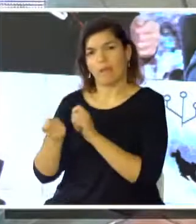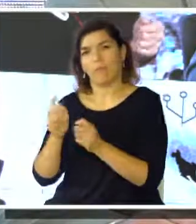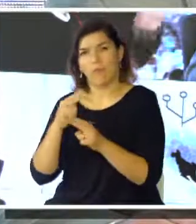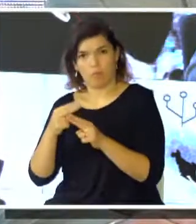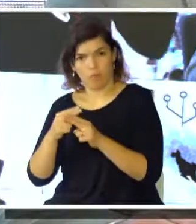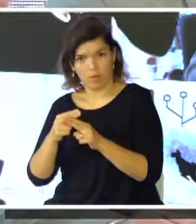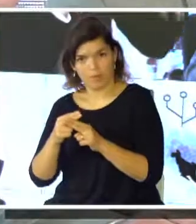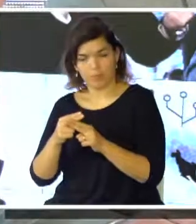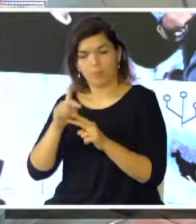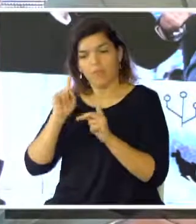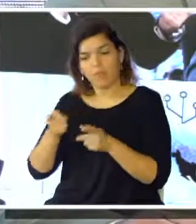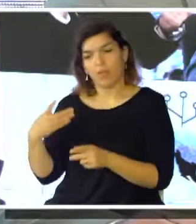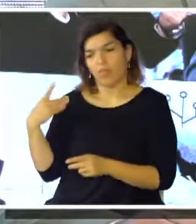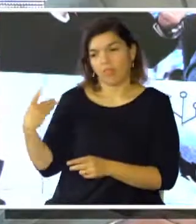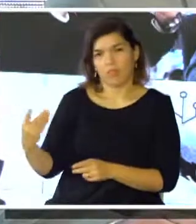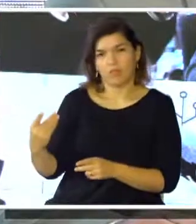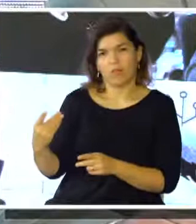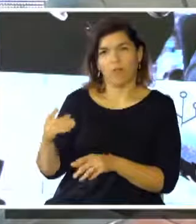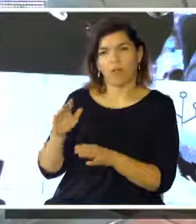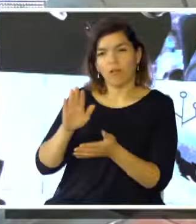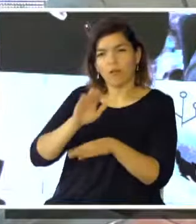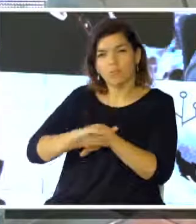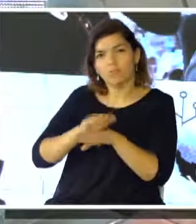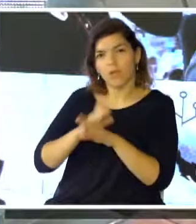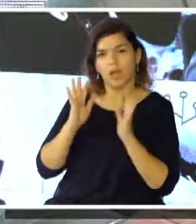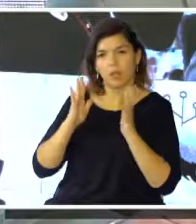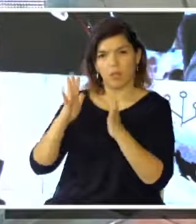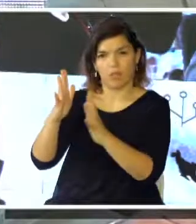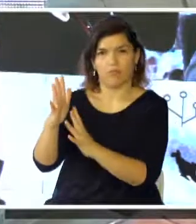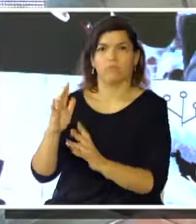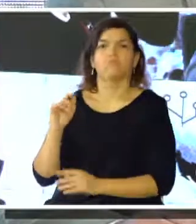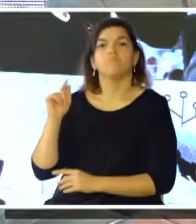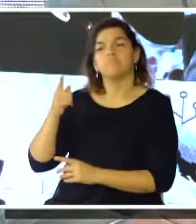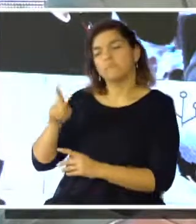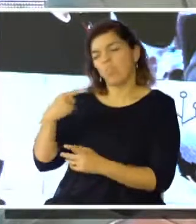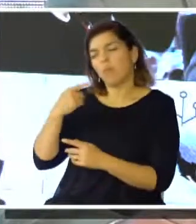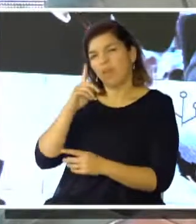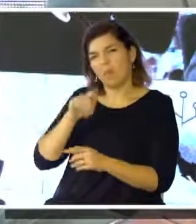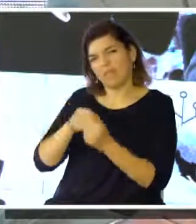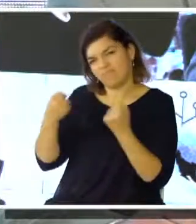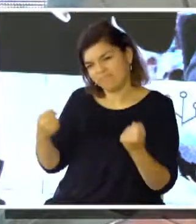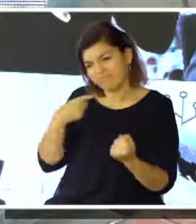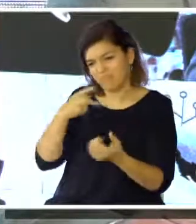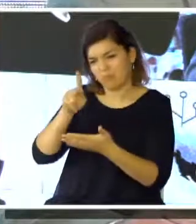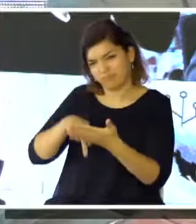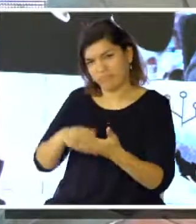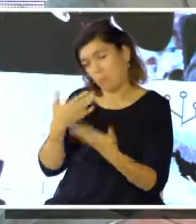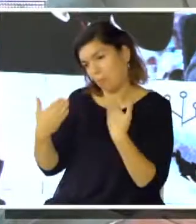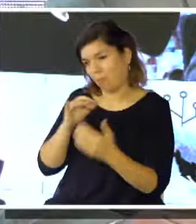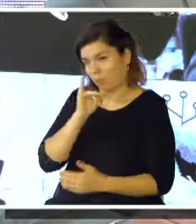después fui director de arbolado por esas cosas de la vida después si tiene más tiempo algún día los podemos charlar